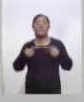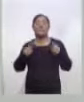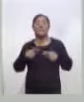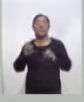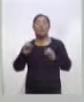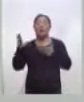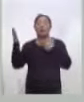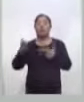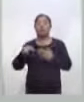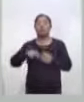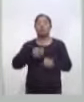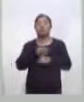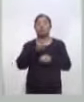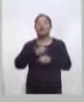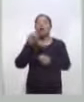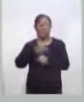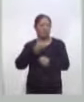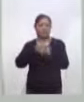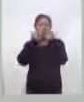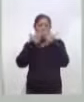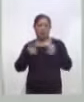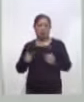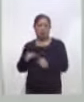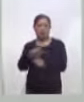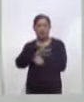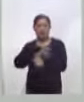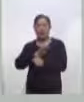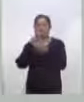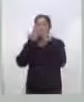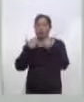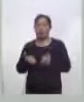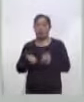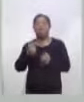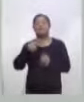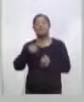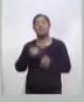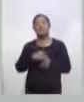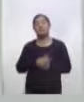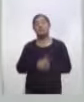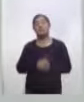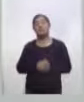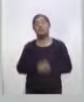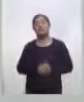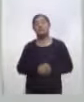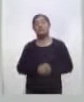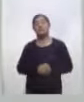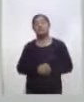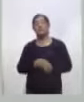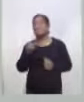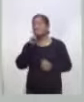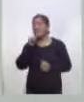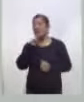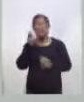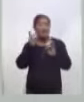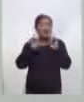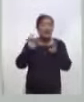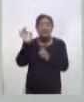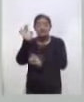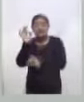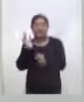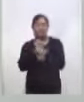estado. En el estado, afortunadamente, ahorita no tenemos ninguna afectación, no se ha presentado ni en casos